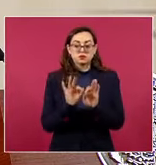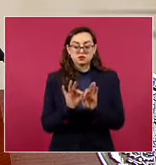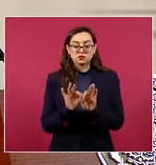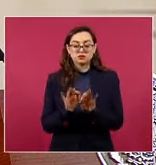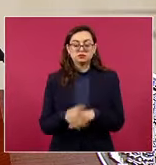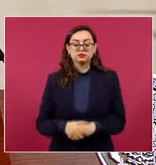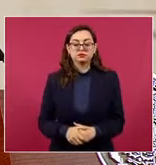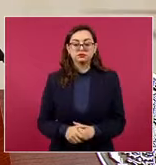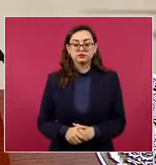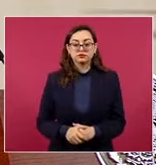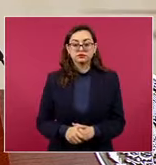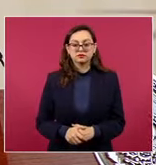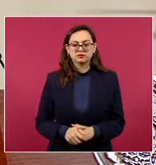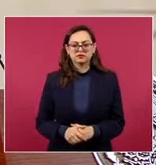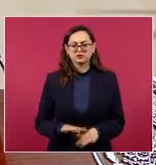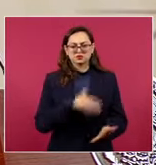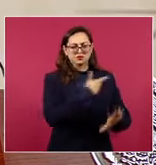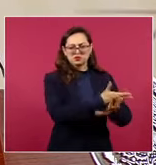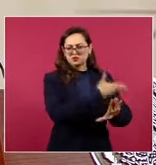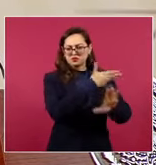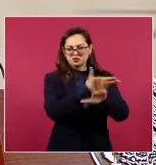Y no perseguir a nadie,